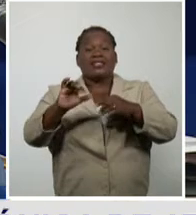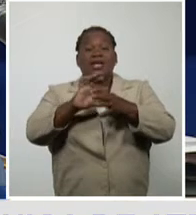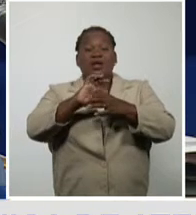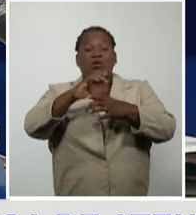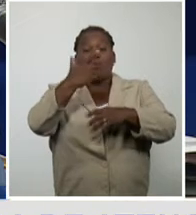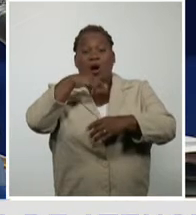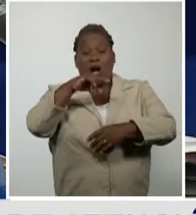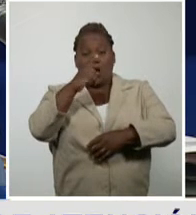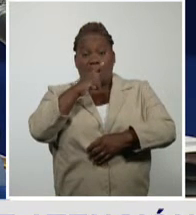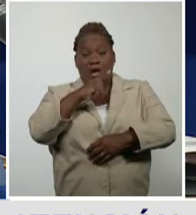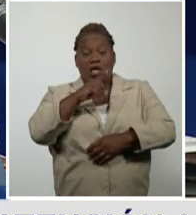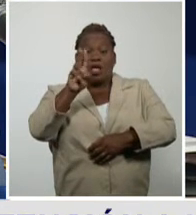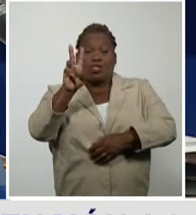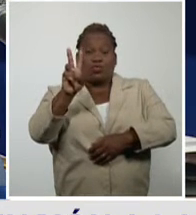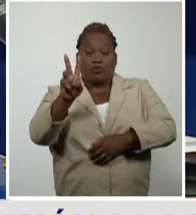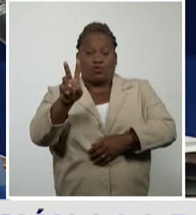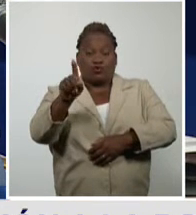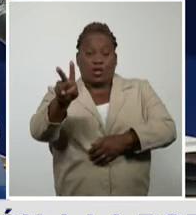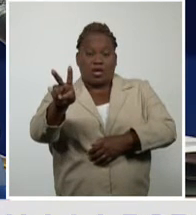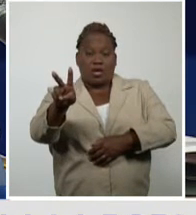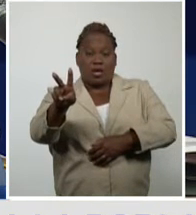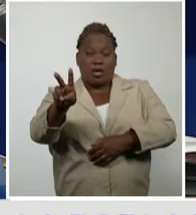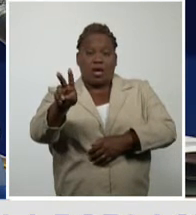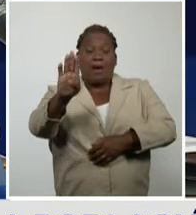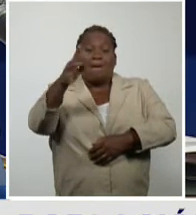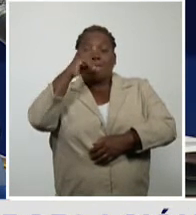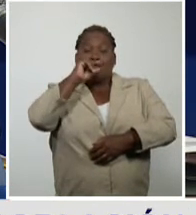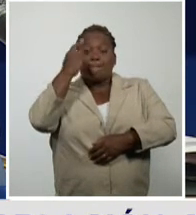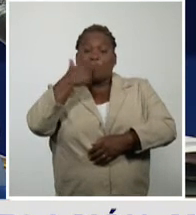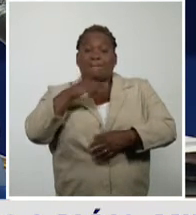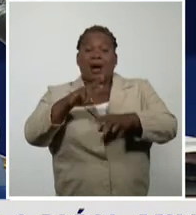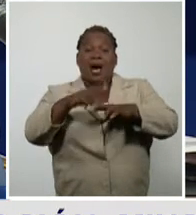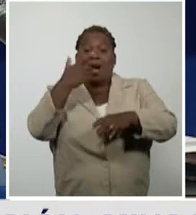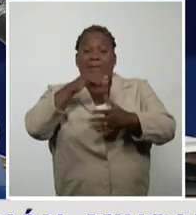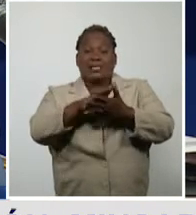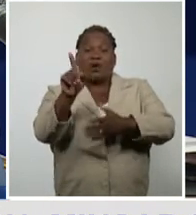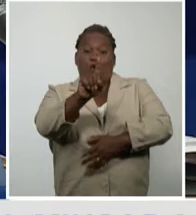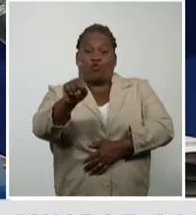12, y Bahamas con una tasa de 11,83.